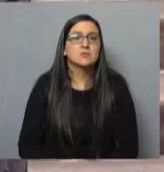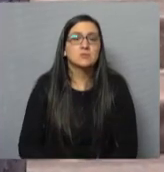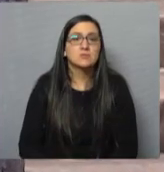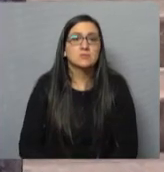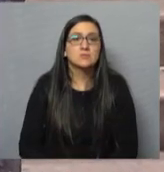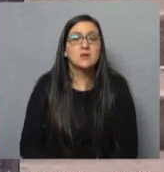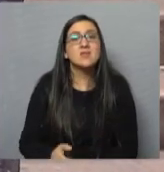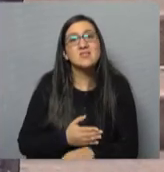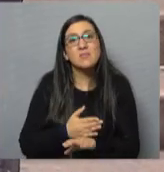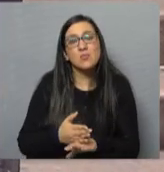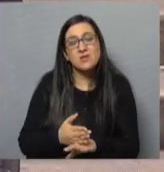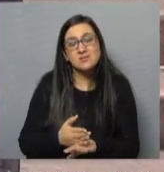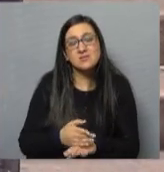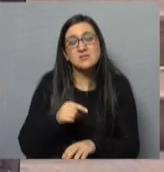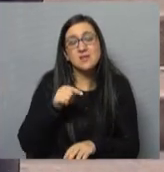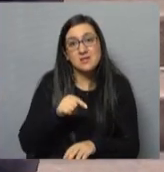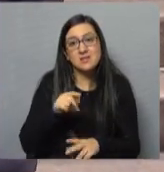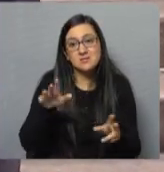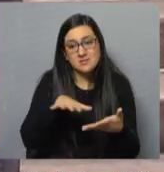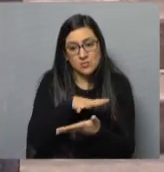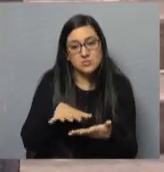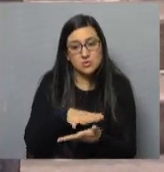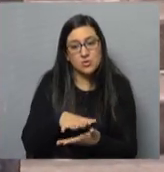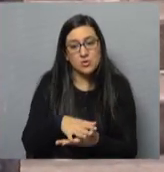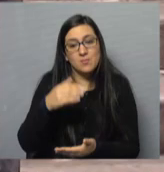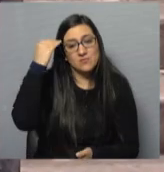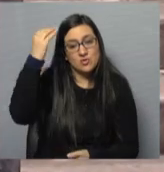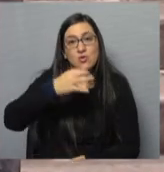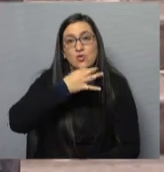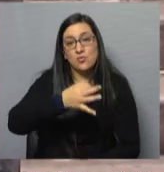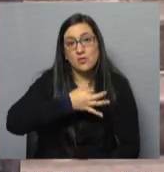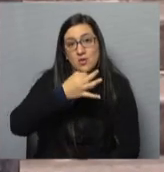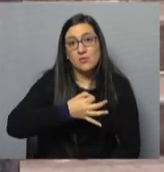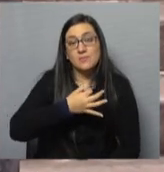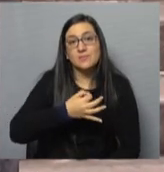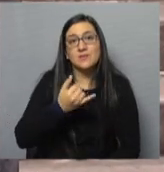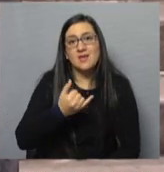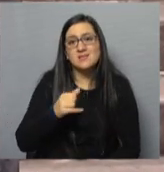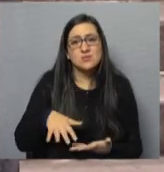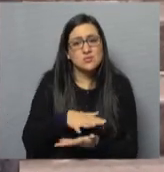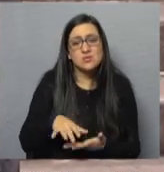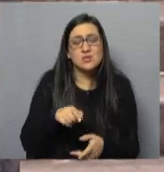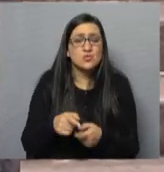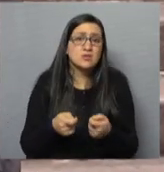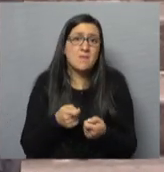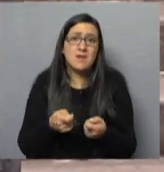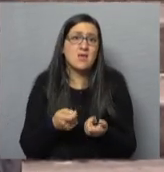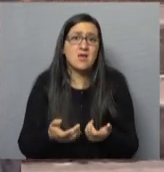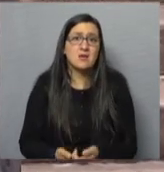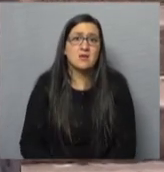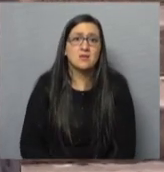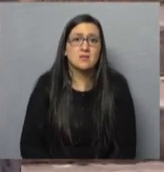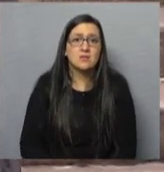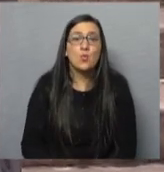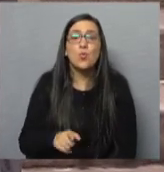sucedido varios profesores nos han comentado que les llegan situaciones límites con los que ellos no saben lidiar. ¿Ustedes